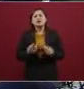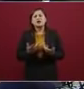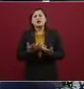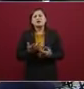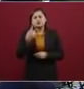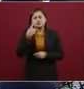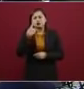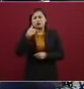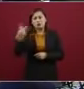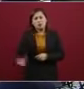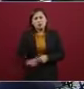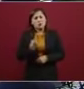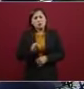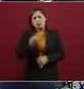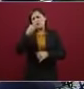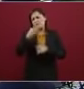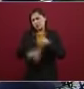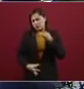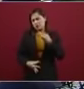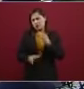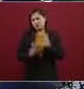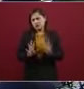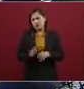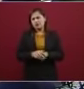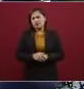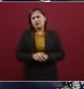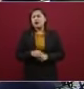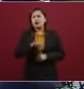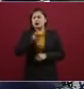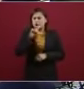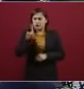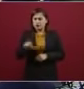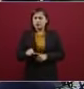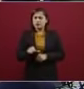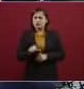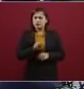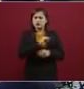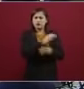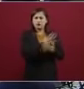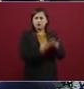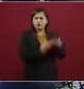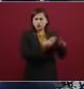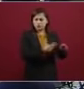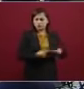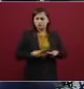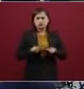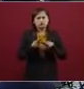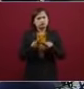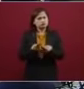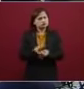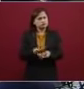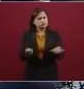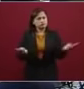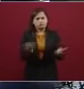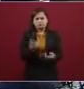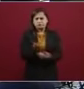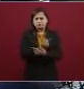última pregunta, por favor, lo que podemos hacer es entregarles esta información, que por supuesto es pública y